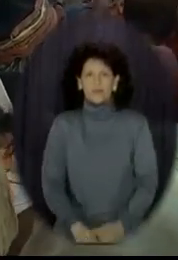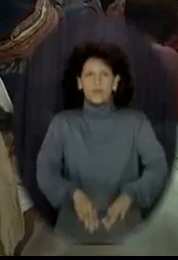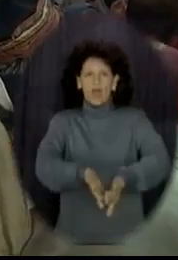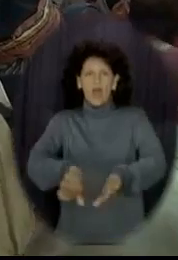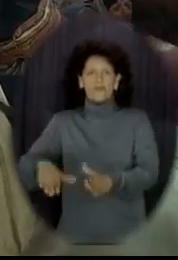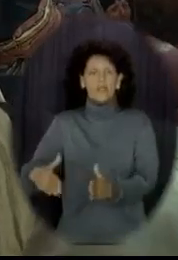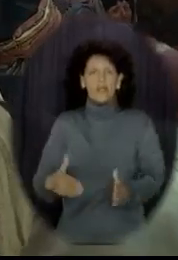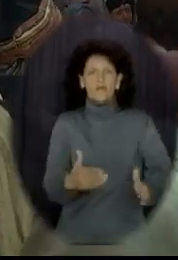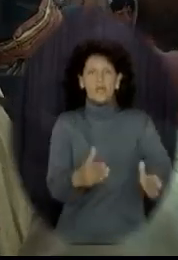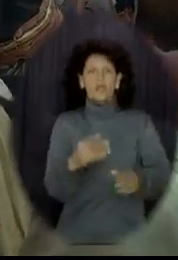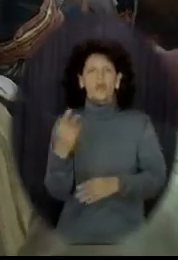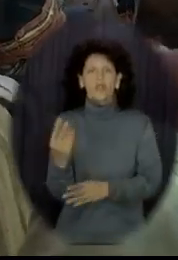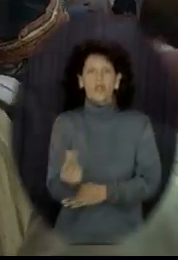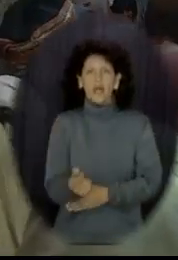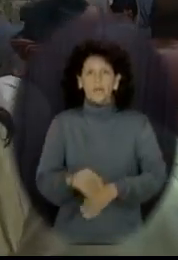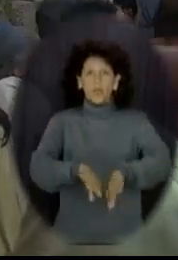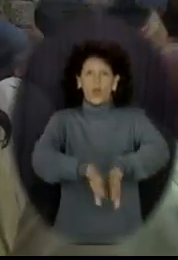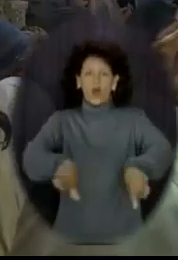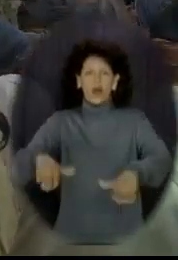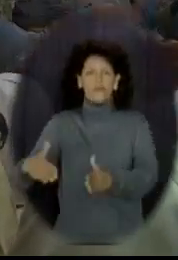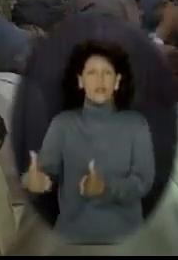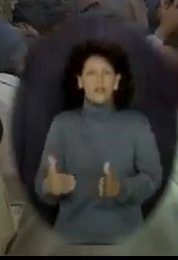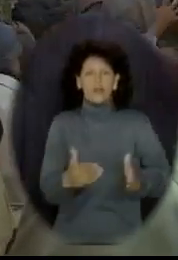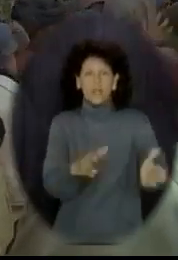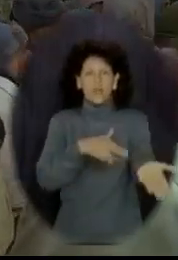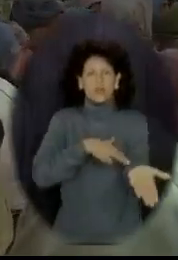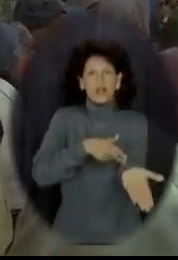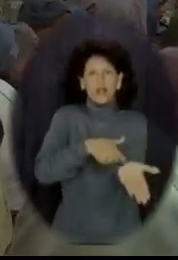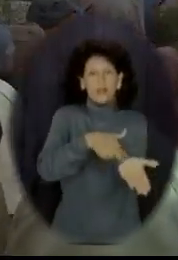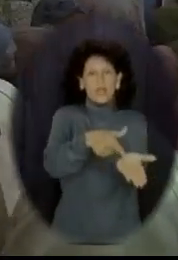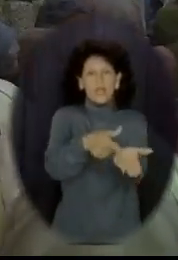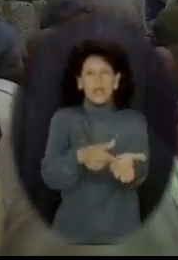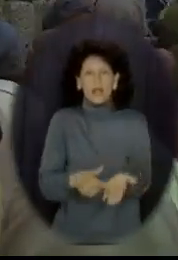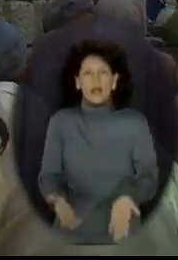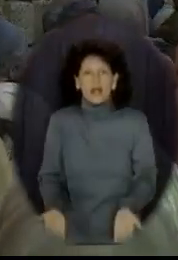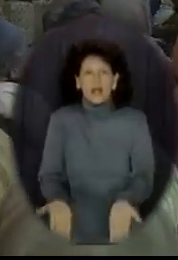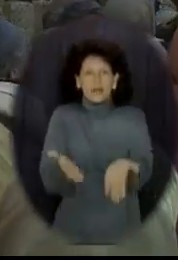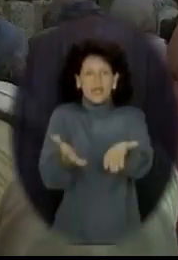¡Adelante! Tú, vas al frente. ¡Vamos!